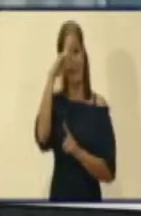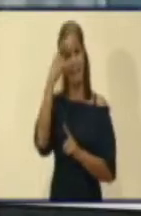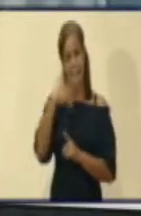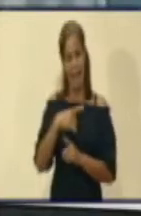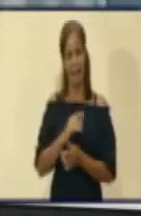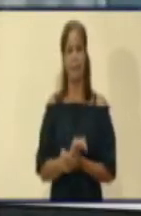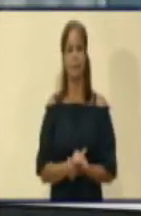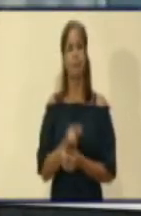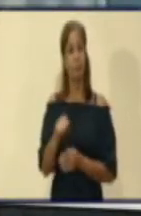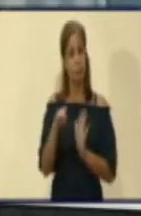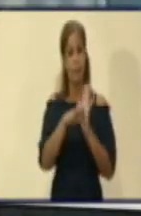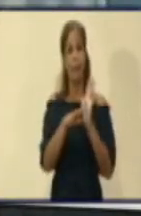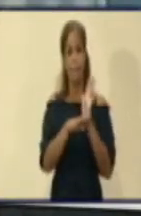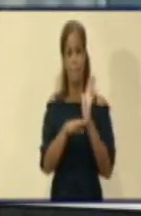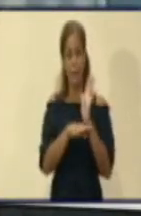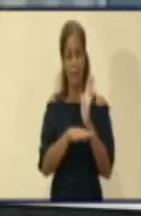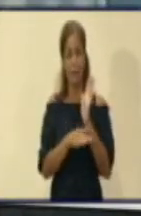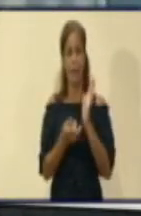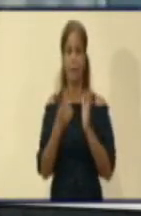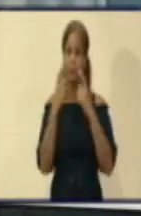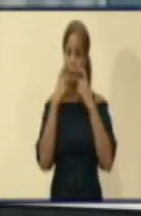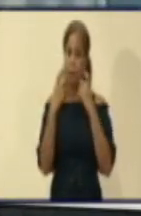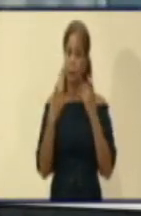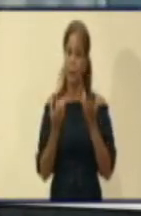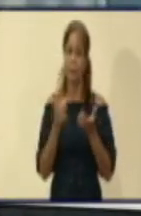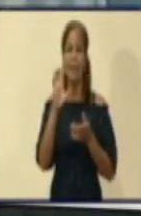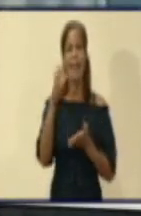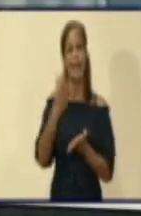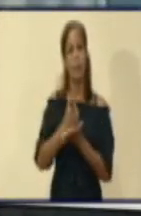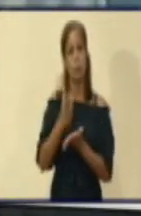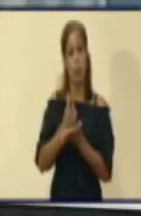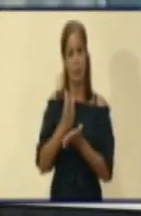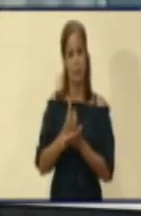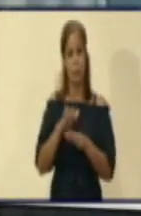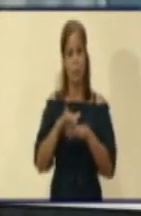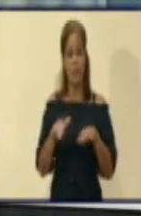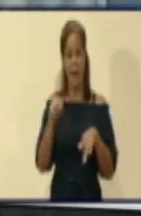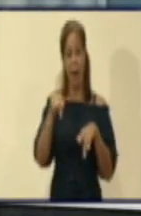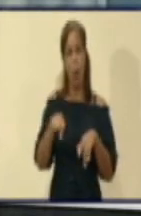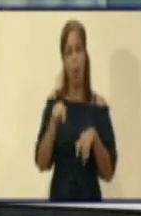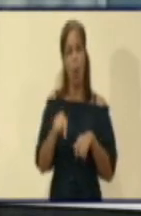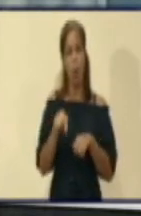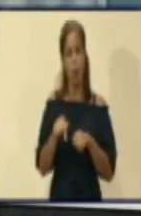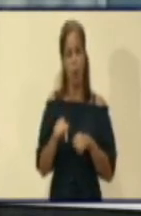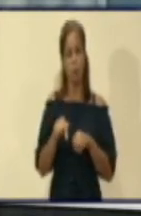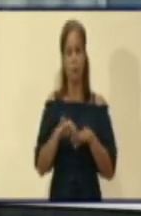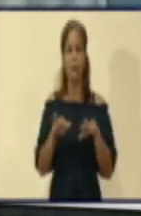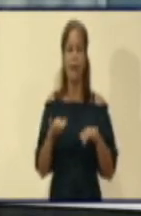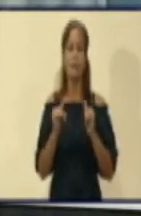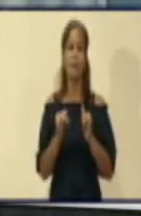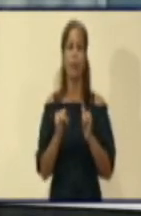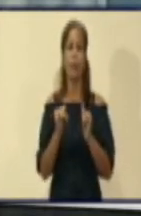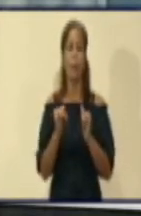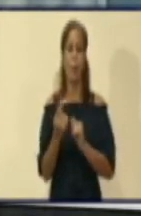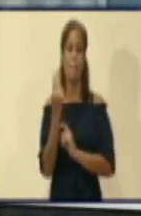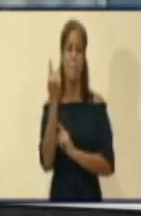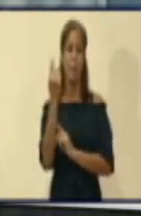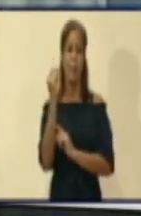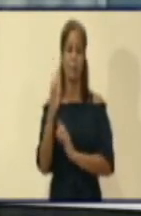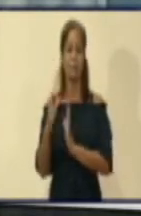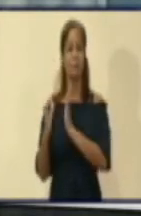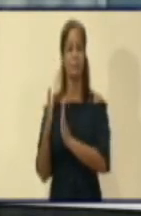medidas importantes en el sector de la educación, Teresa. Incluso ya hoy transmitimos nuestro primer espacio de actualización para